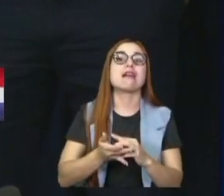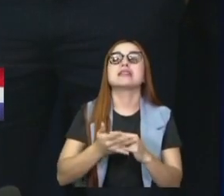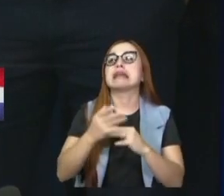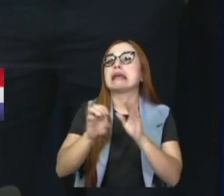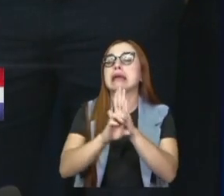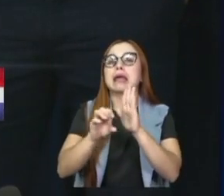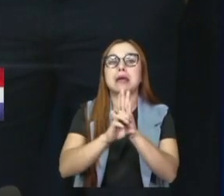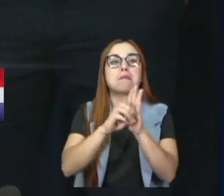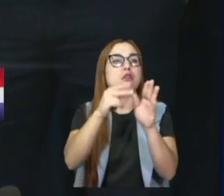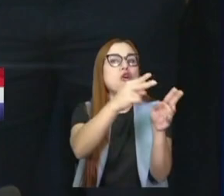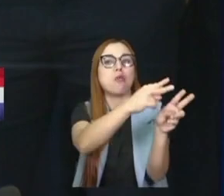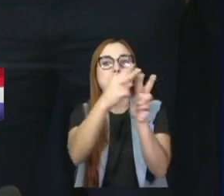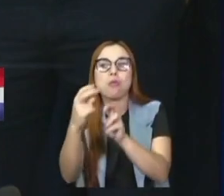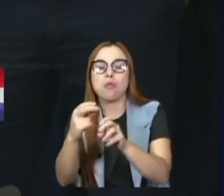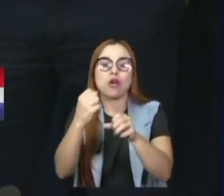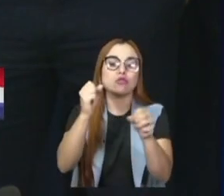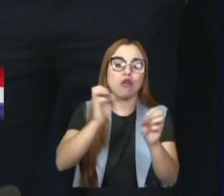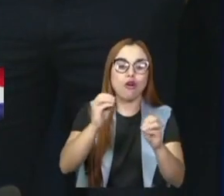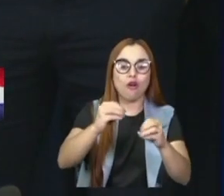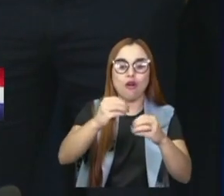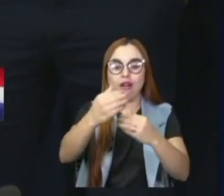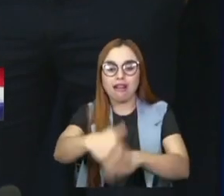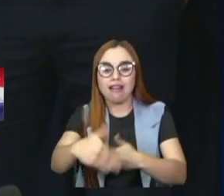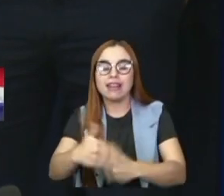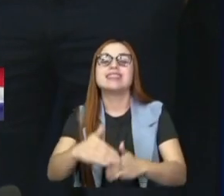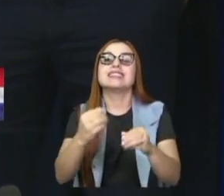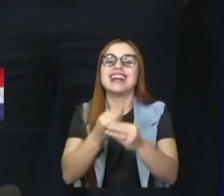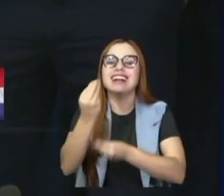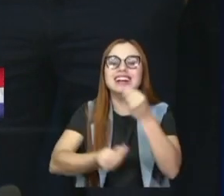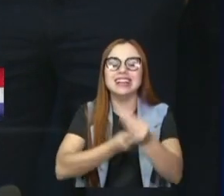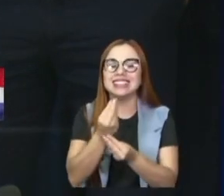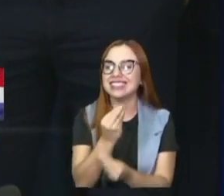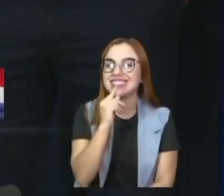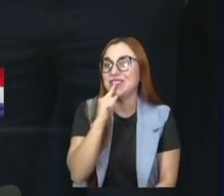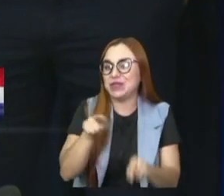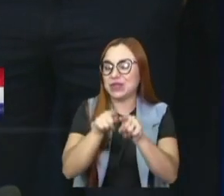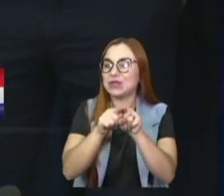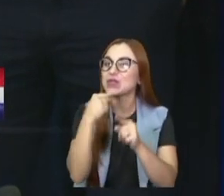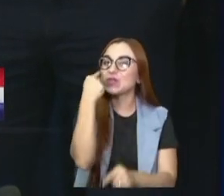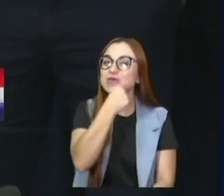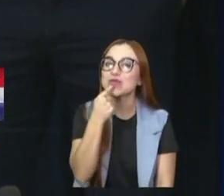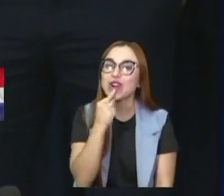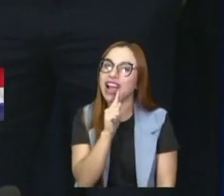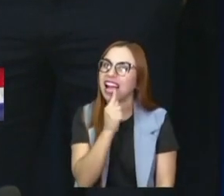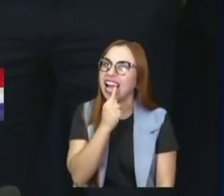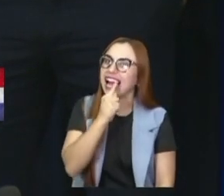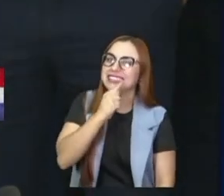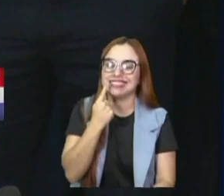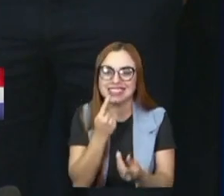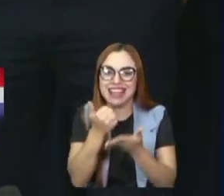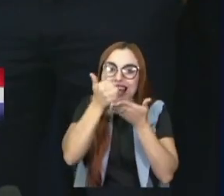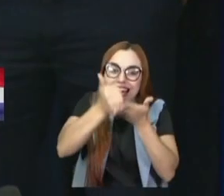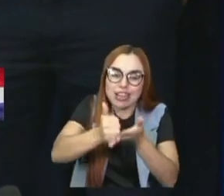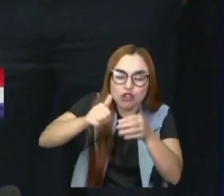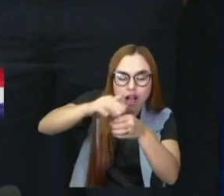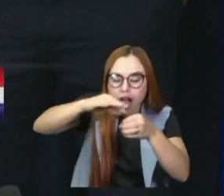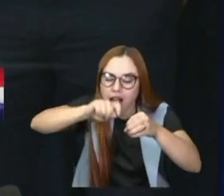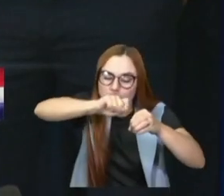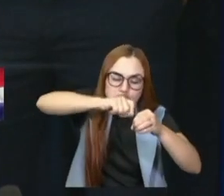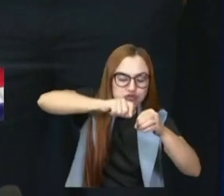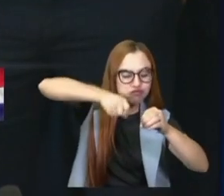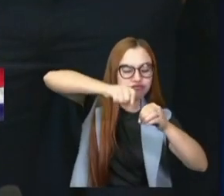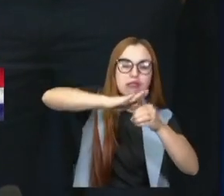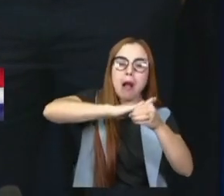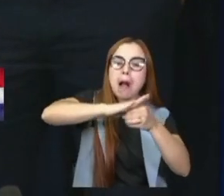el MOB, tapamos verdaderos huecos lastimosamente por caries. que sigan haciendo este trabajo como pioneros